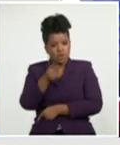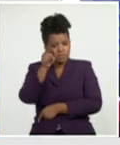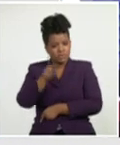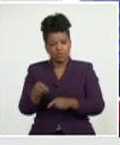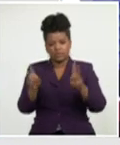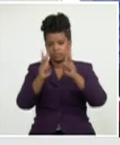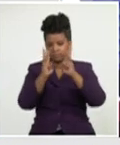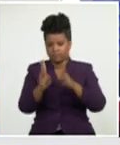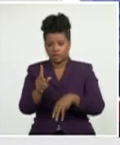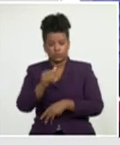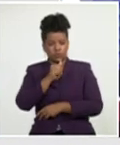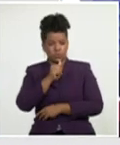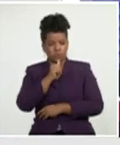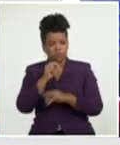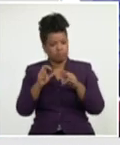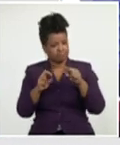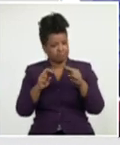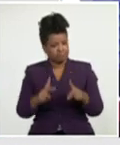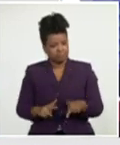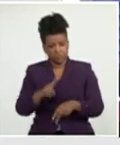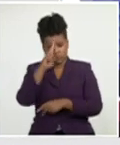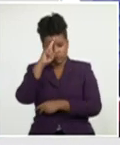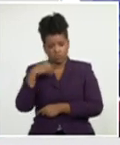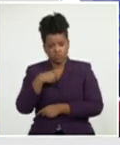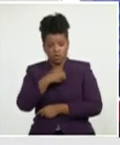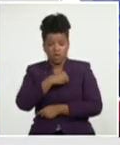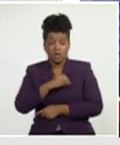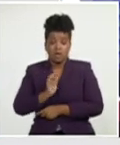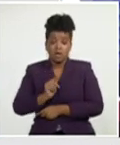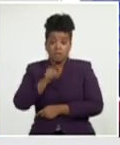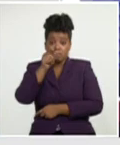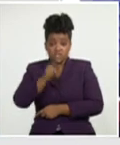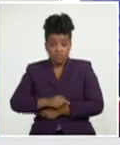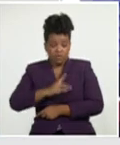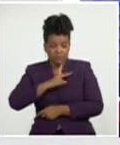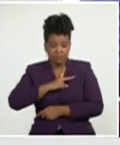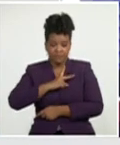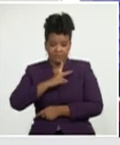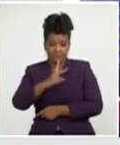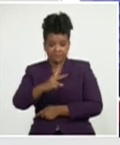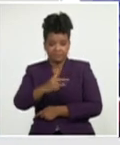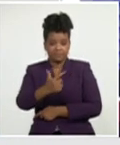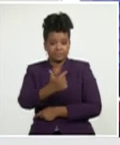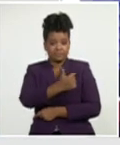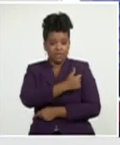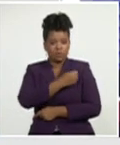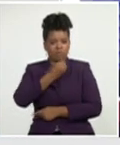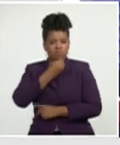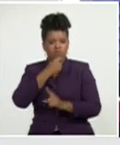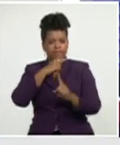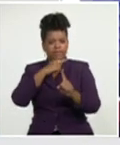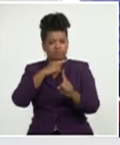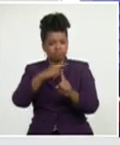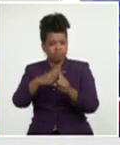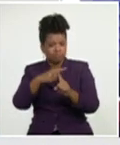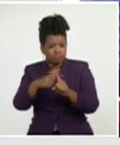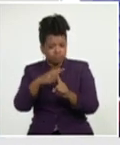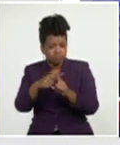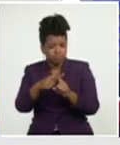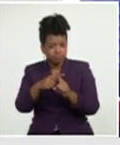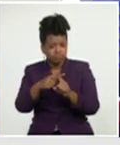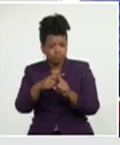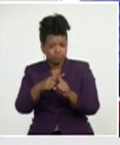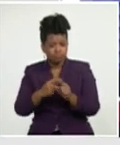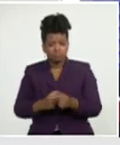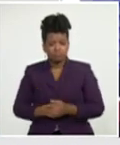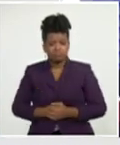nos insiste: doctora, ¿puede dar positivo un voluntario al que se le ha aplicado la primera y la segunda dosis de Soberana 02? ¿Han